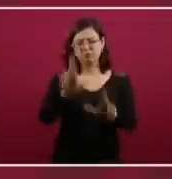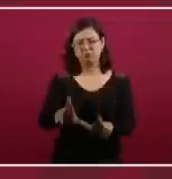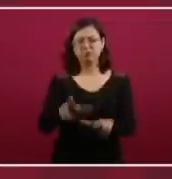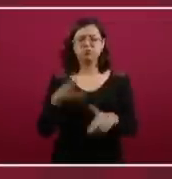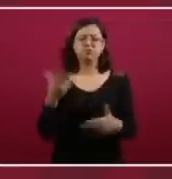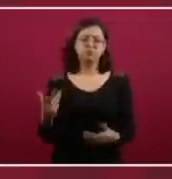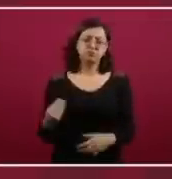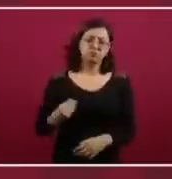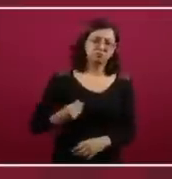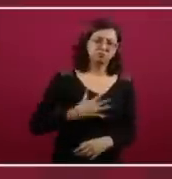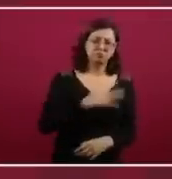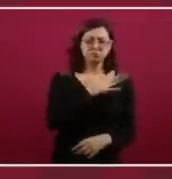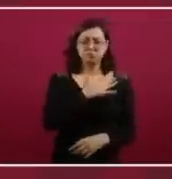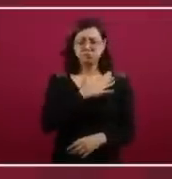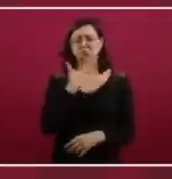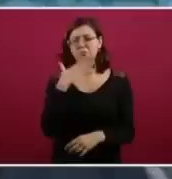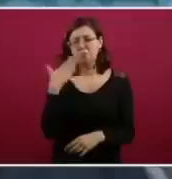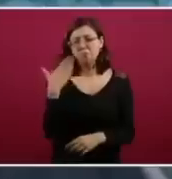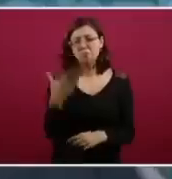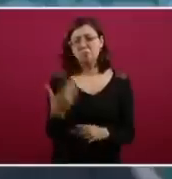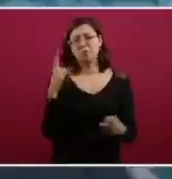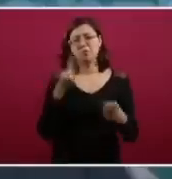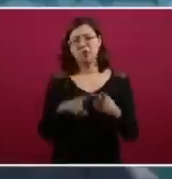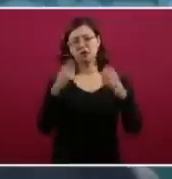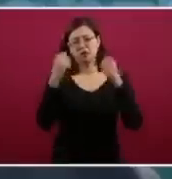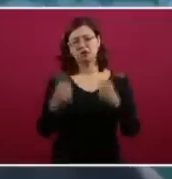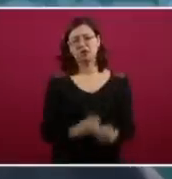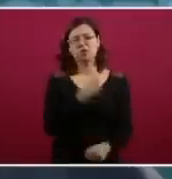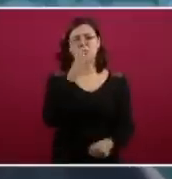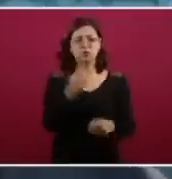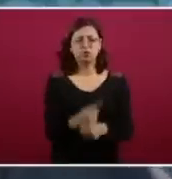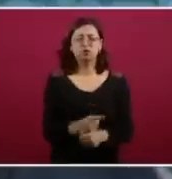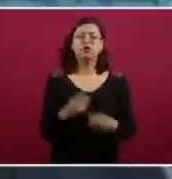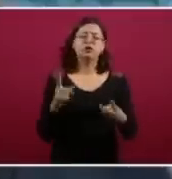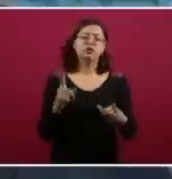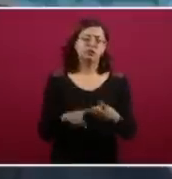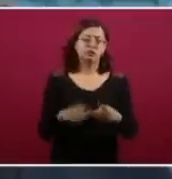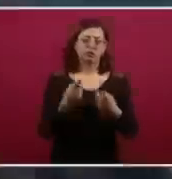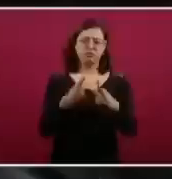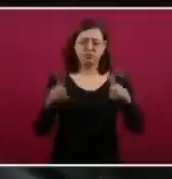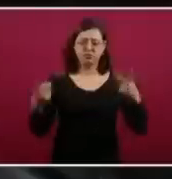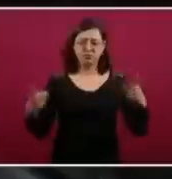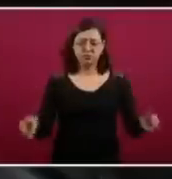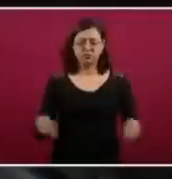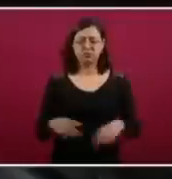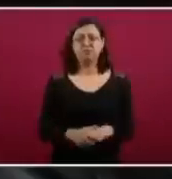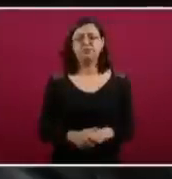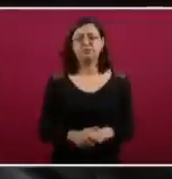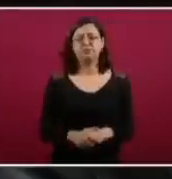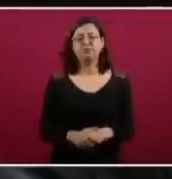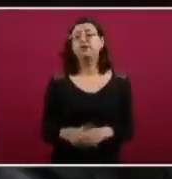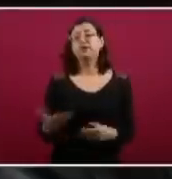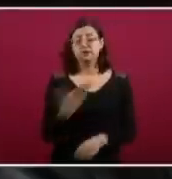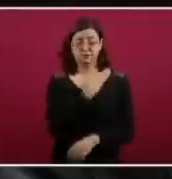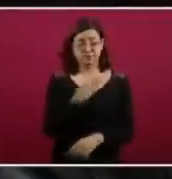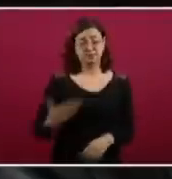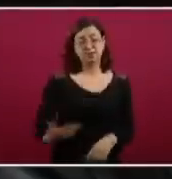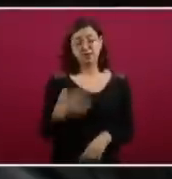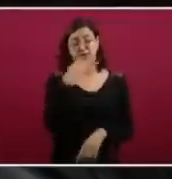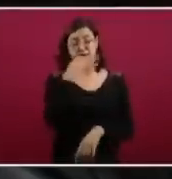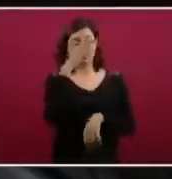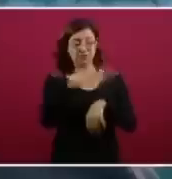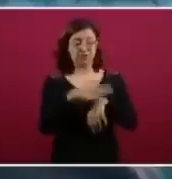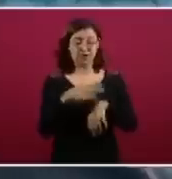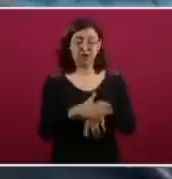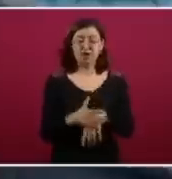mayor bienestar, seguridad y oportunidades de desarrollo. Señor presidente, para informarle, como lo va a hacer en